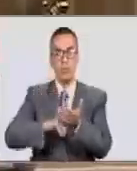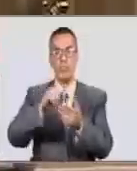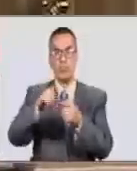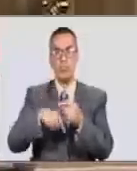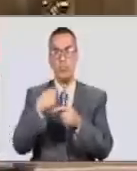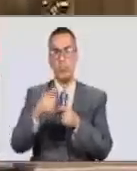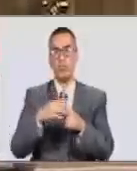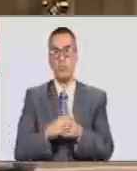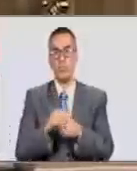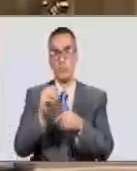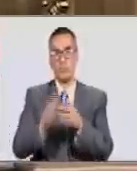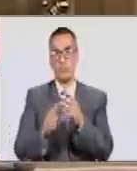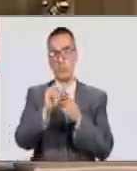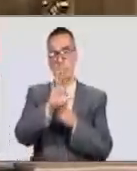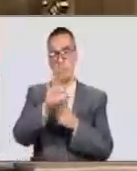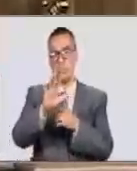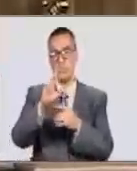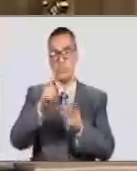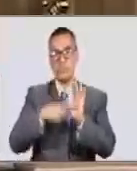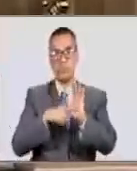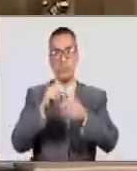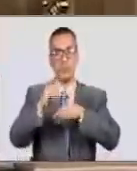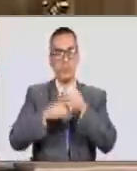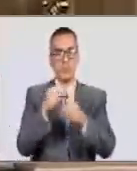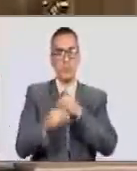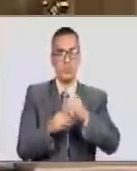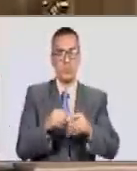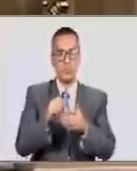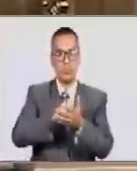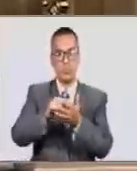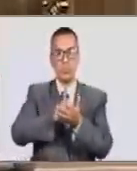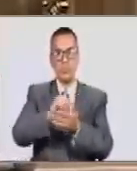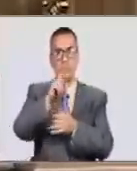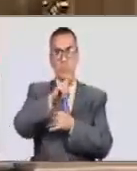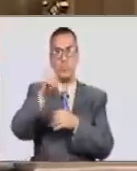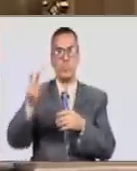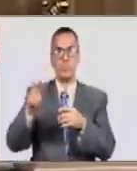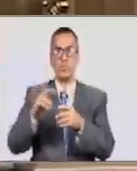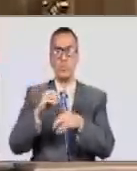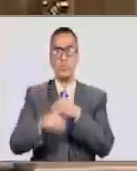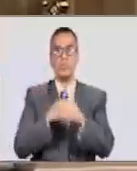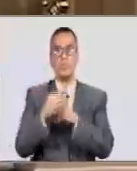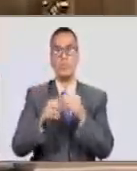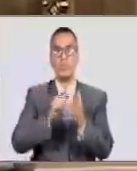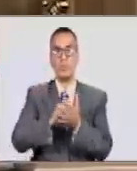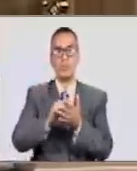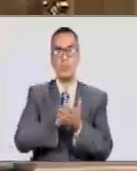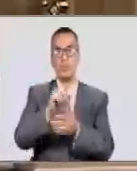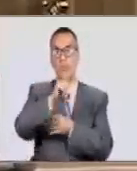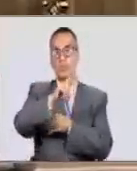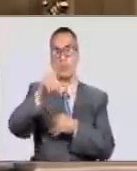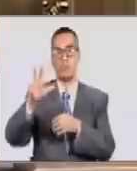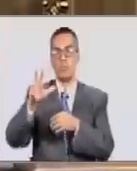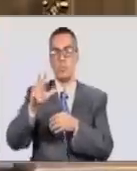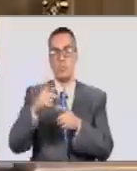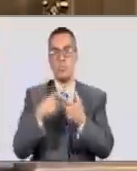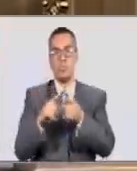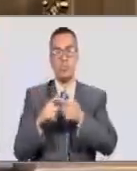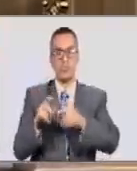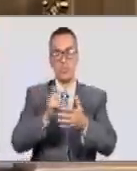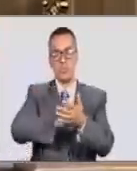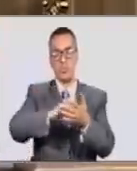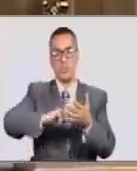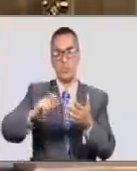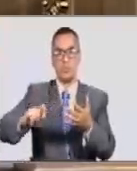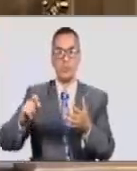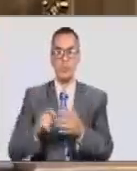Siguiente. Quincuagésimo. Se propone modificar el artículo 22, que pasa a ser el artículo 23, el cual queda redactado en los